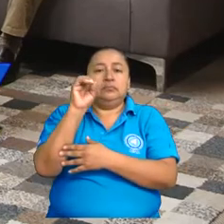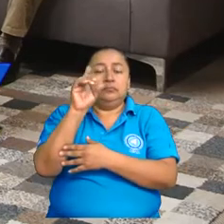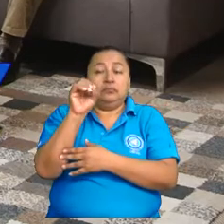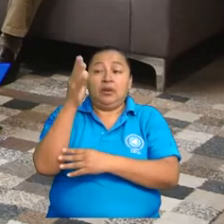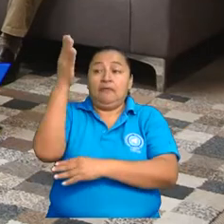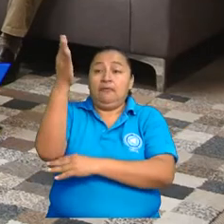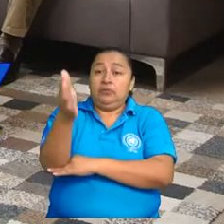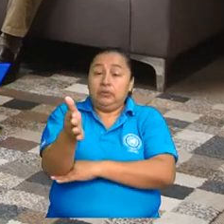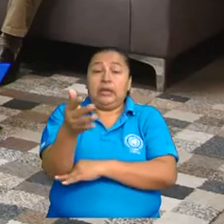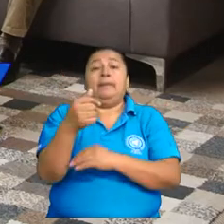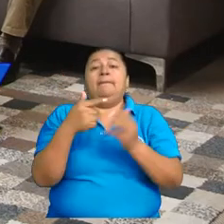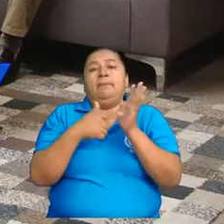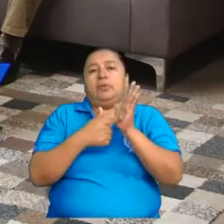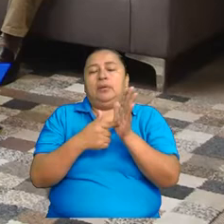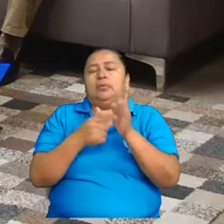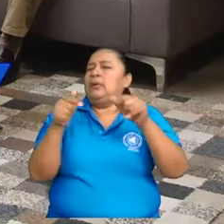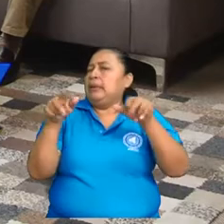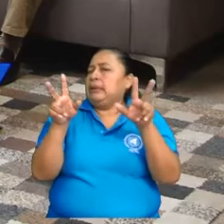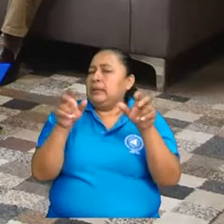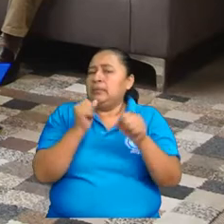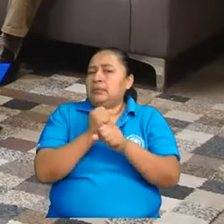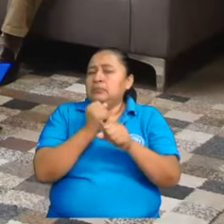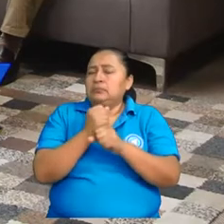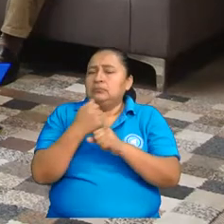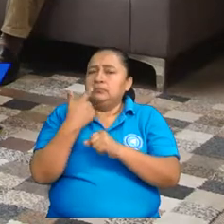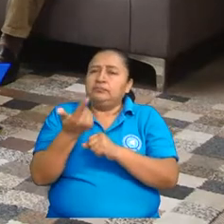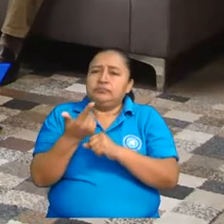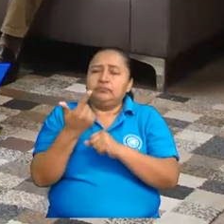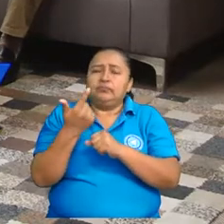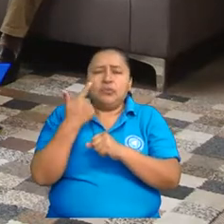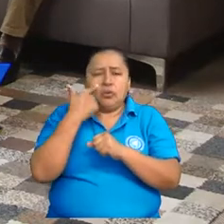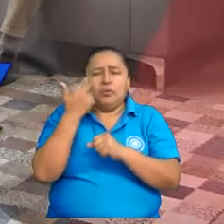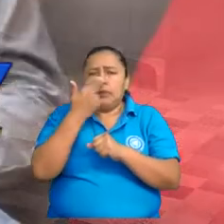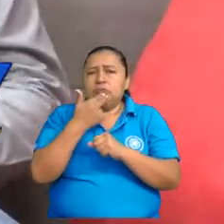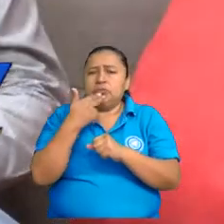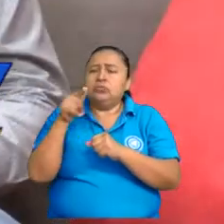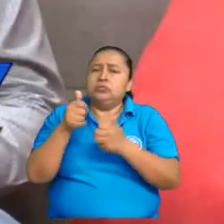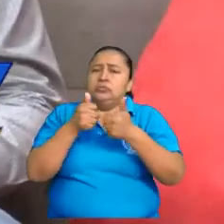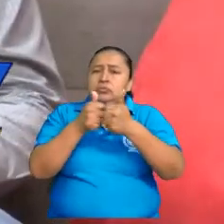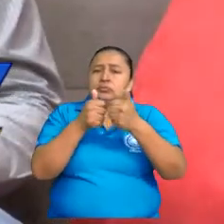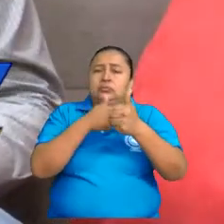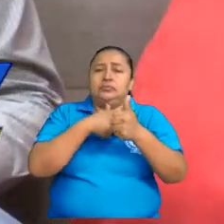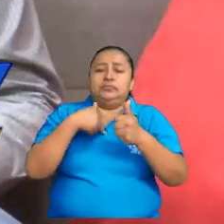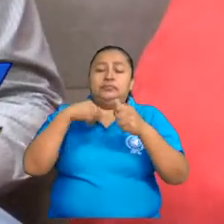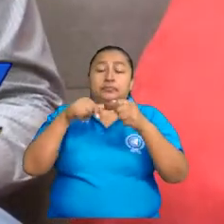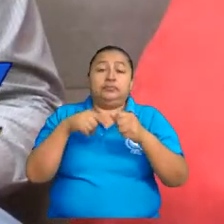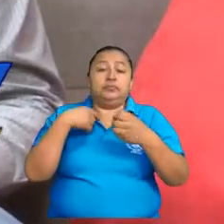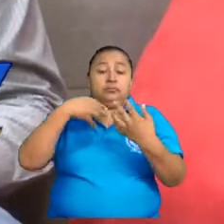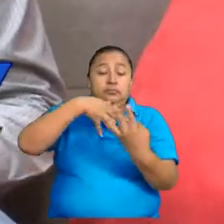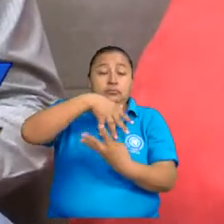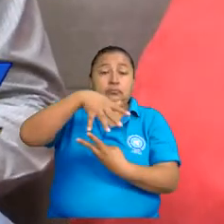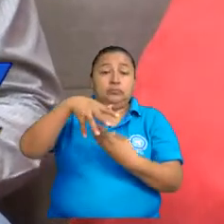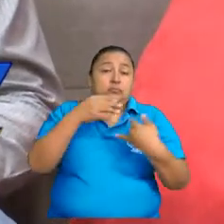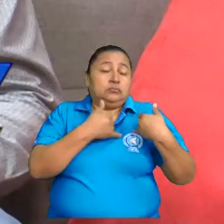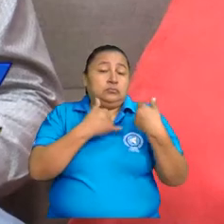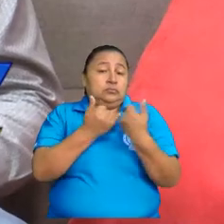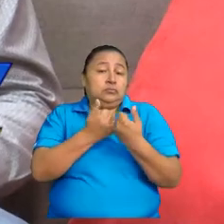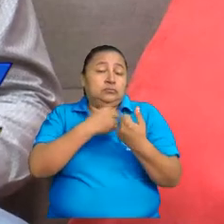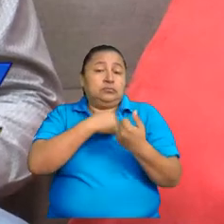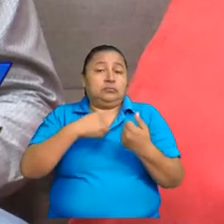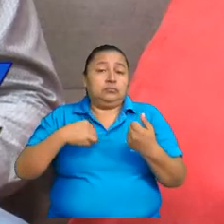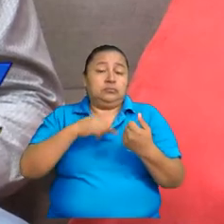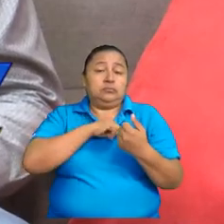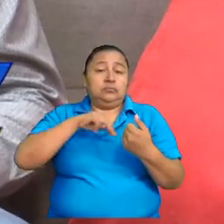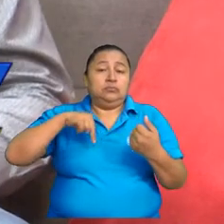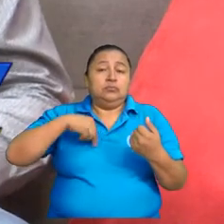De repente, para conocer este aspecto, le consulto con el seguimiento que de forma interinstitucional realiza el Ministerio de